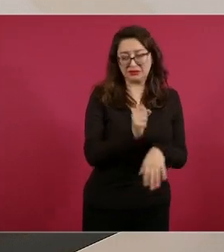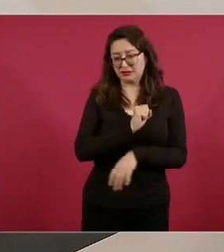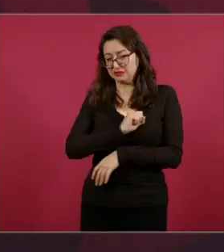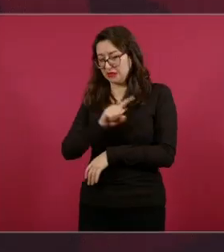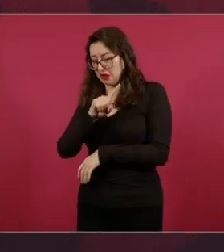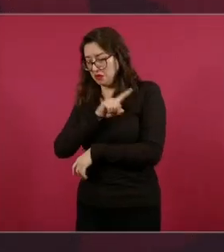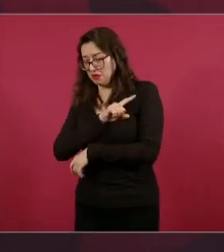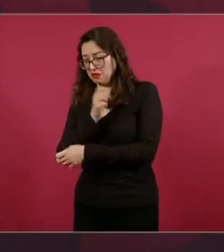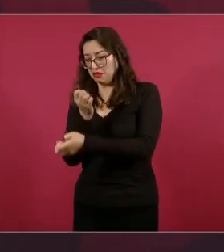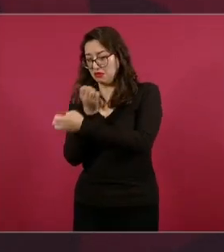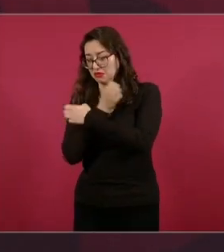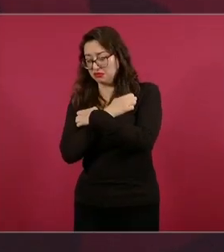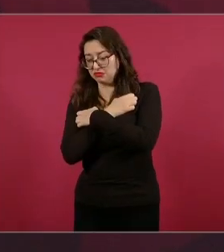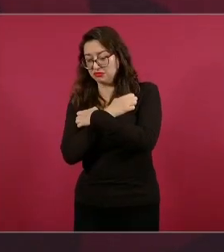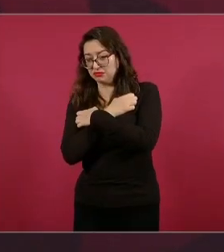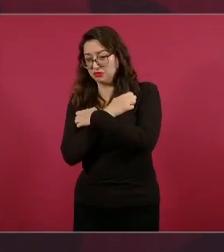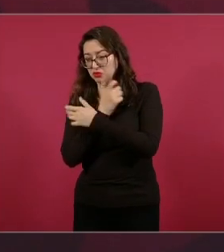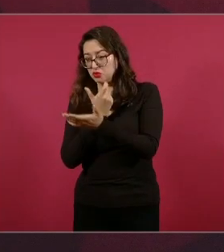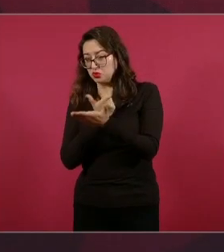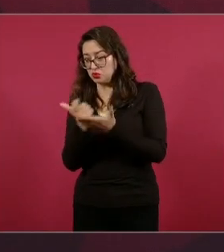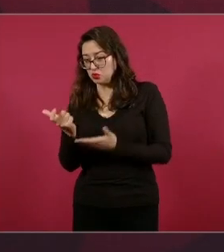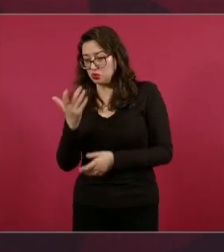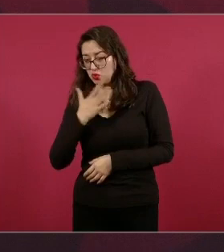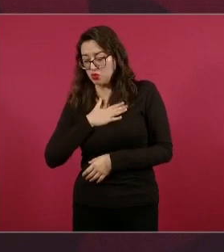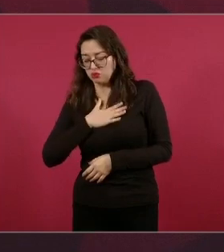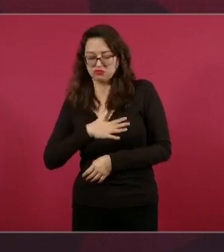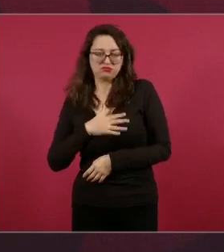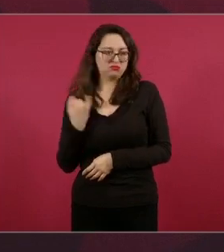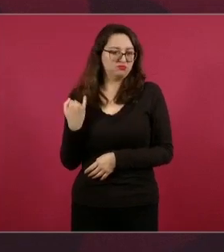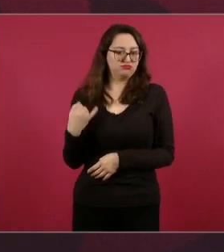que los salarios justos.